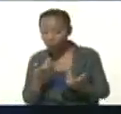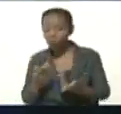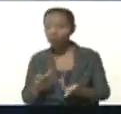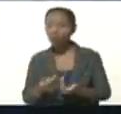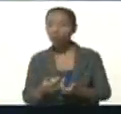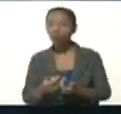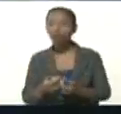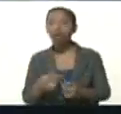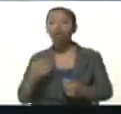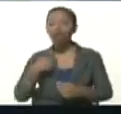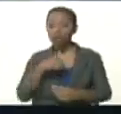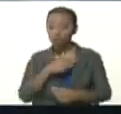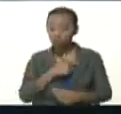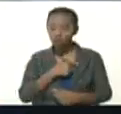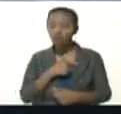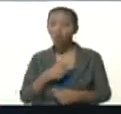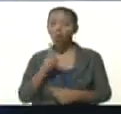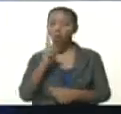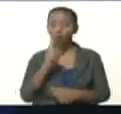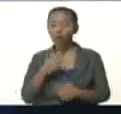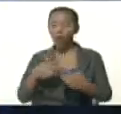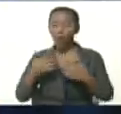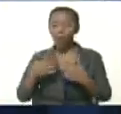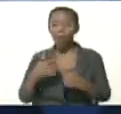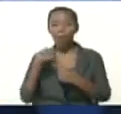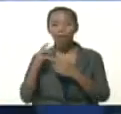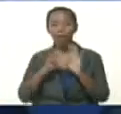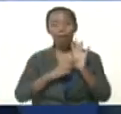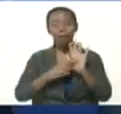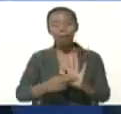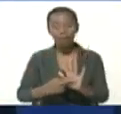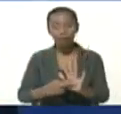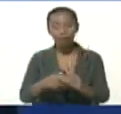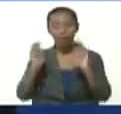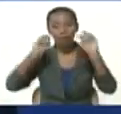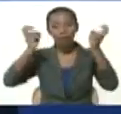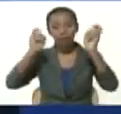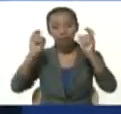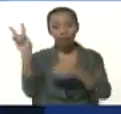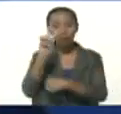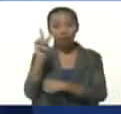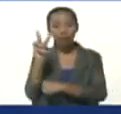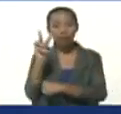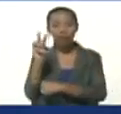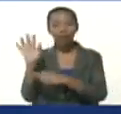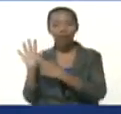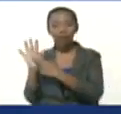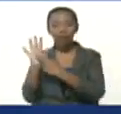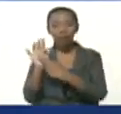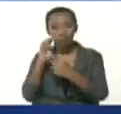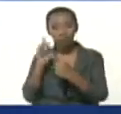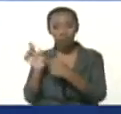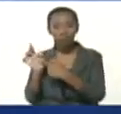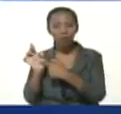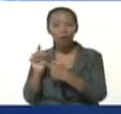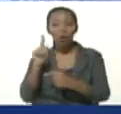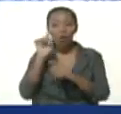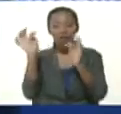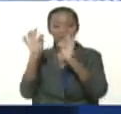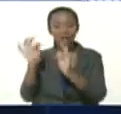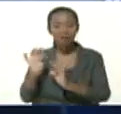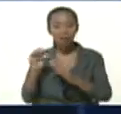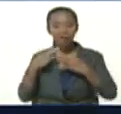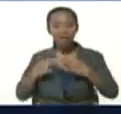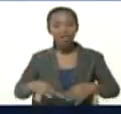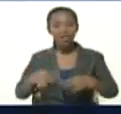Tresor, somos los representantes de la marca en Venezuela. Esto es una marca de República Checa. Es un dispositivo